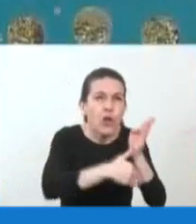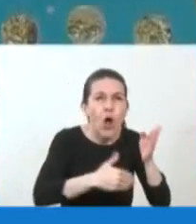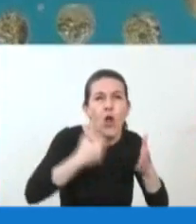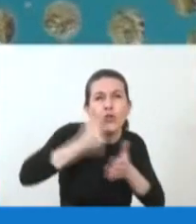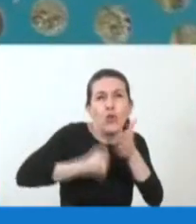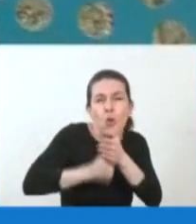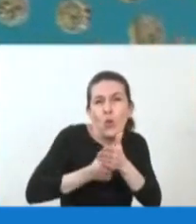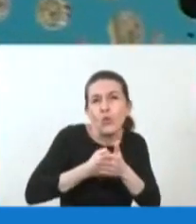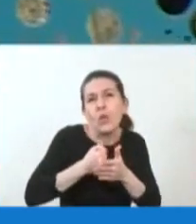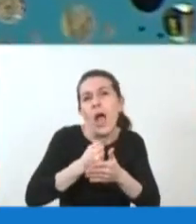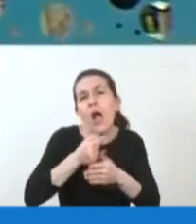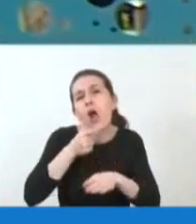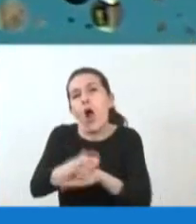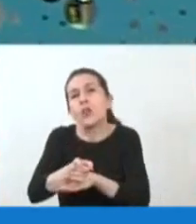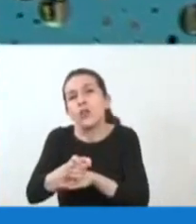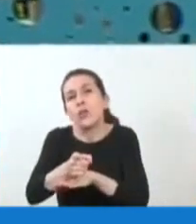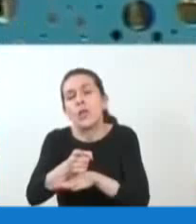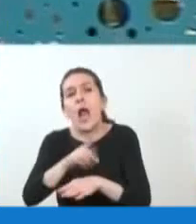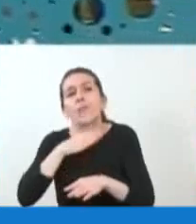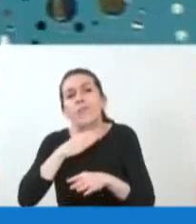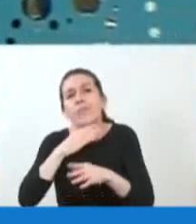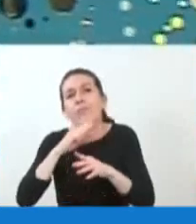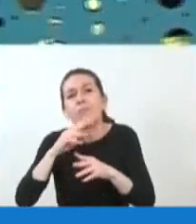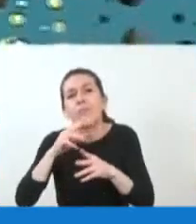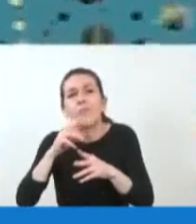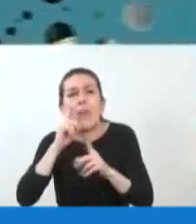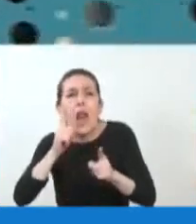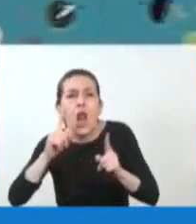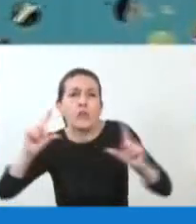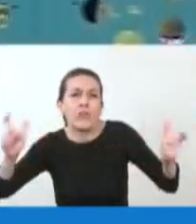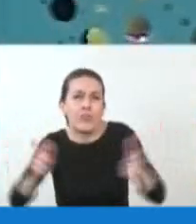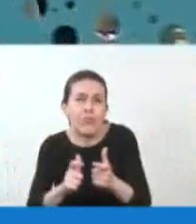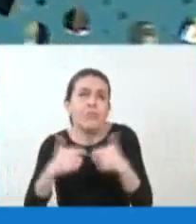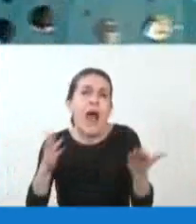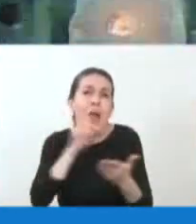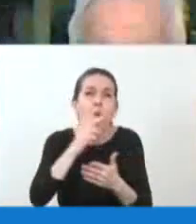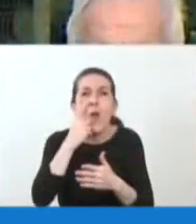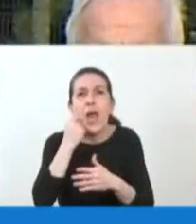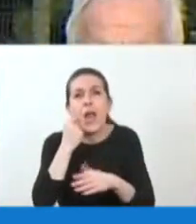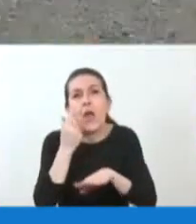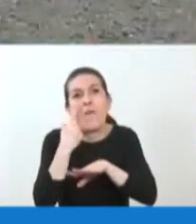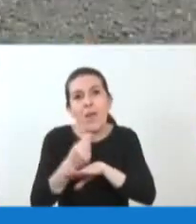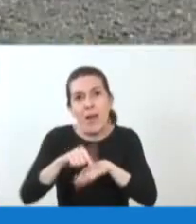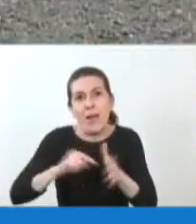contra la inseguridad de una demanda de vecinos y vecinas muchas gracias